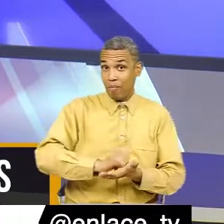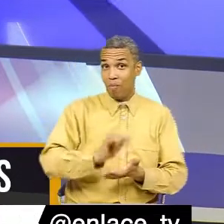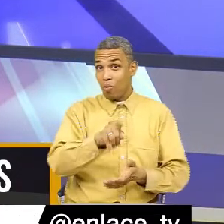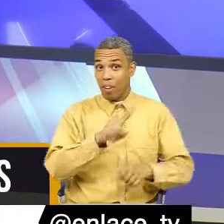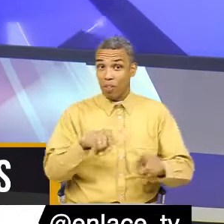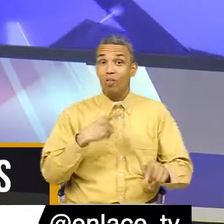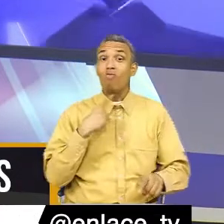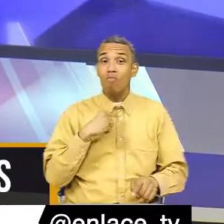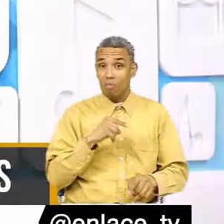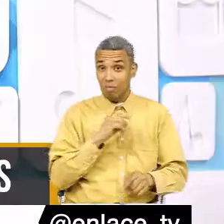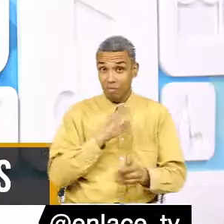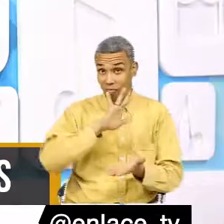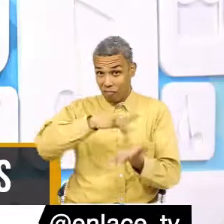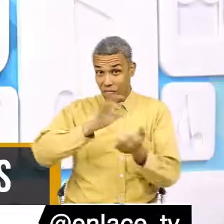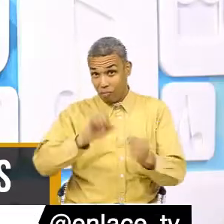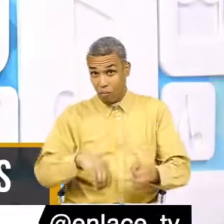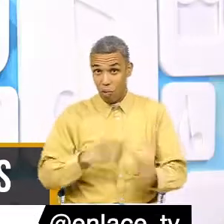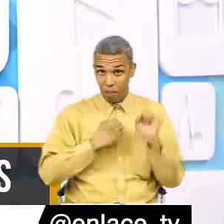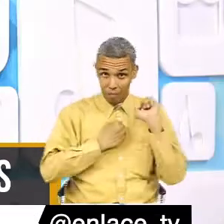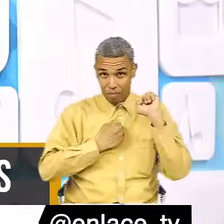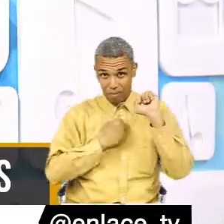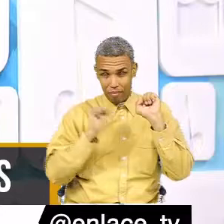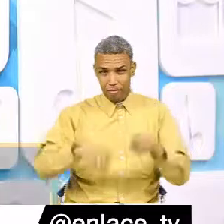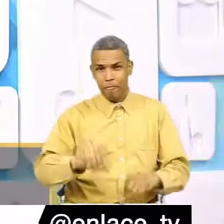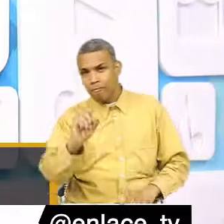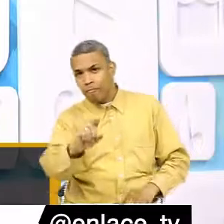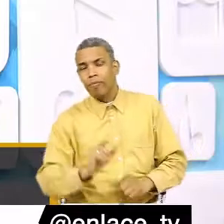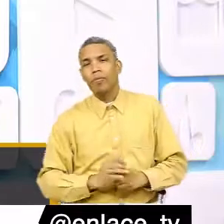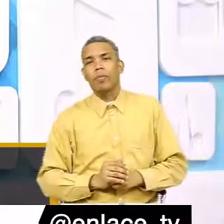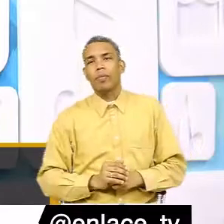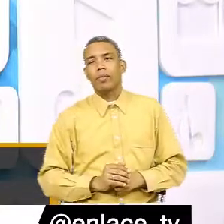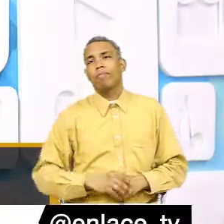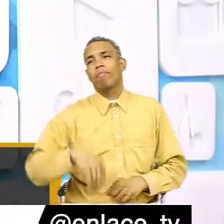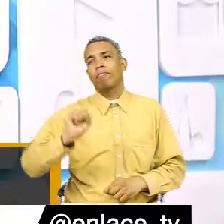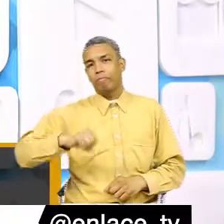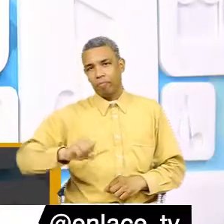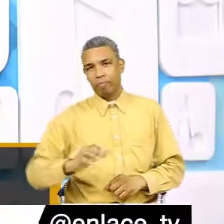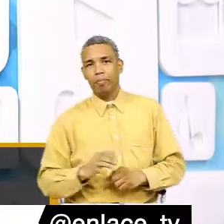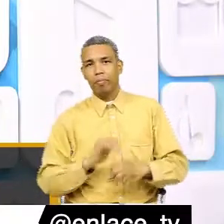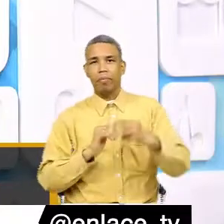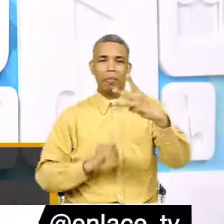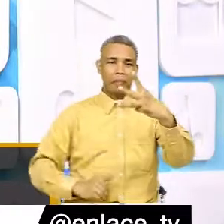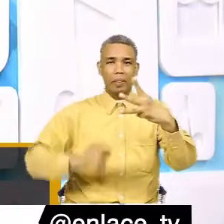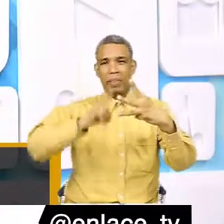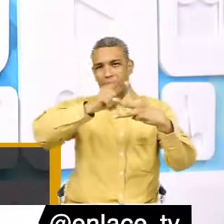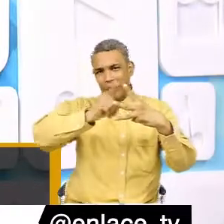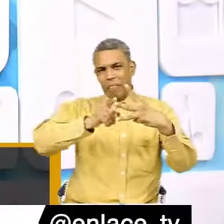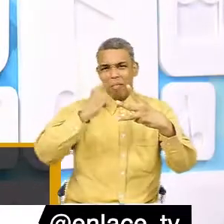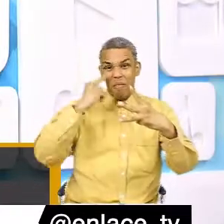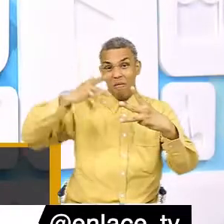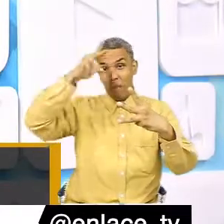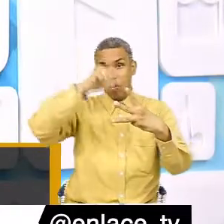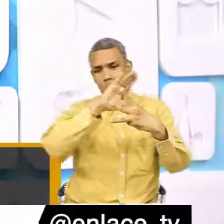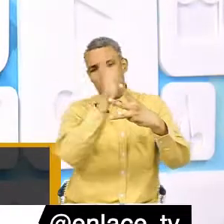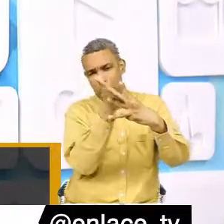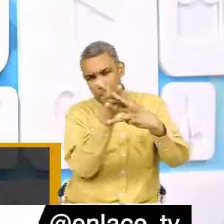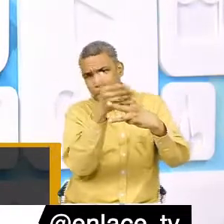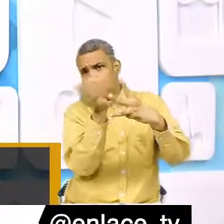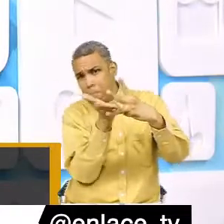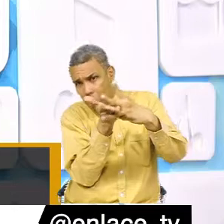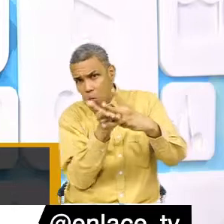al baile? Sí, vamos a tener entre presentación y presentación musical, grupos musicales, DJs,